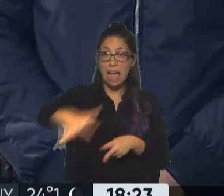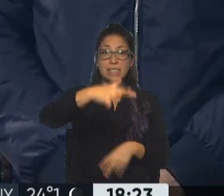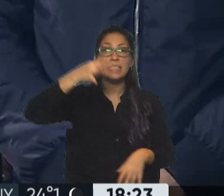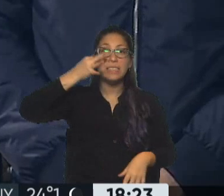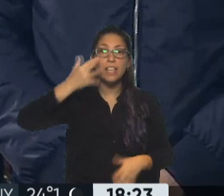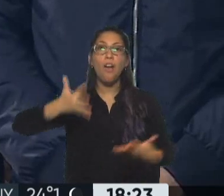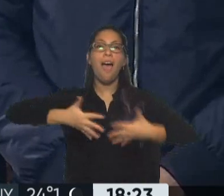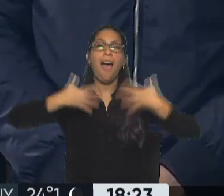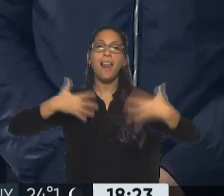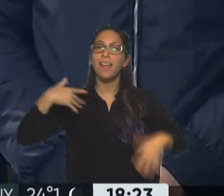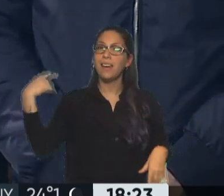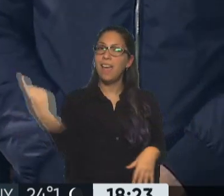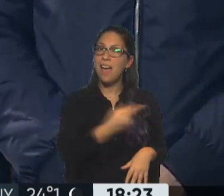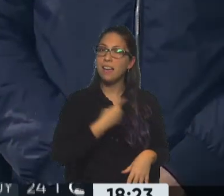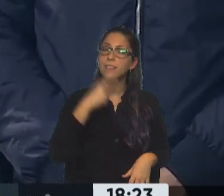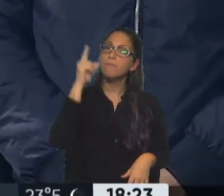es también